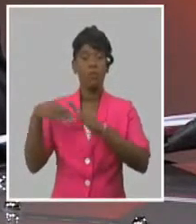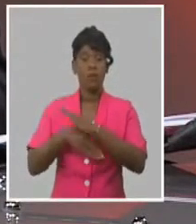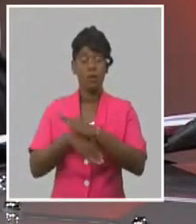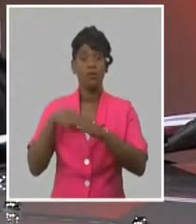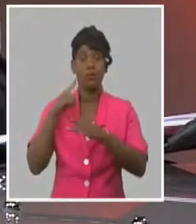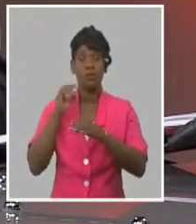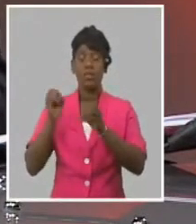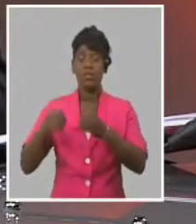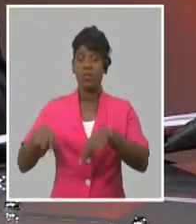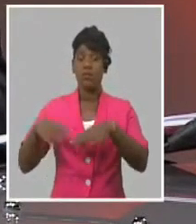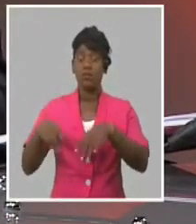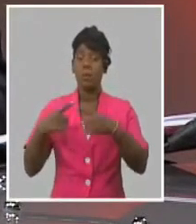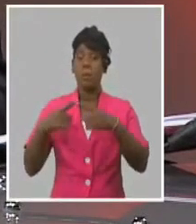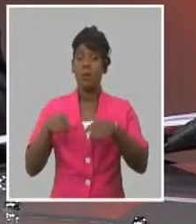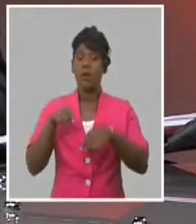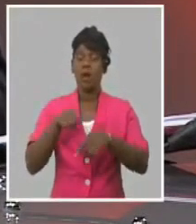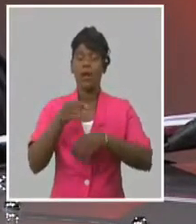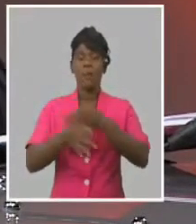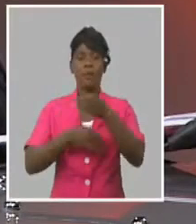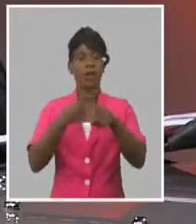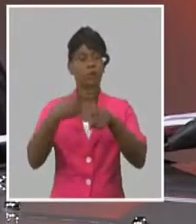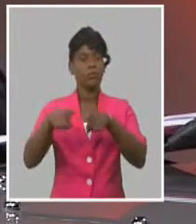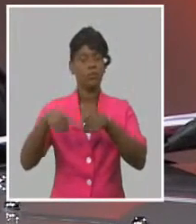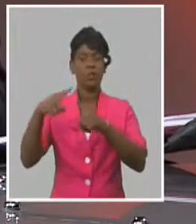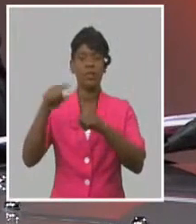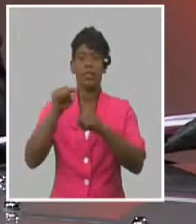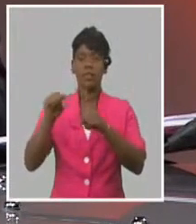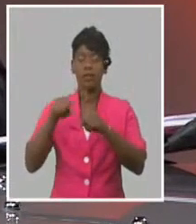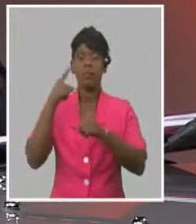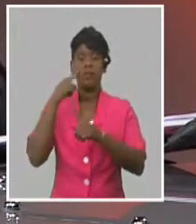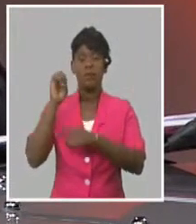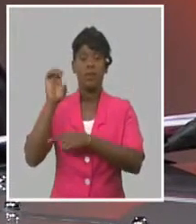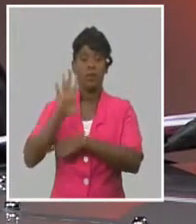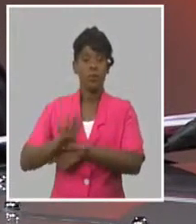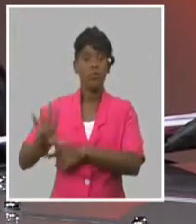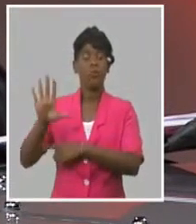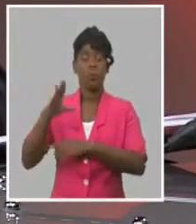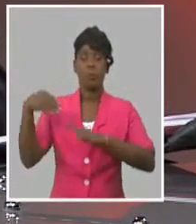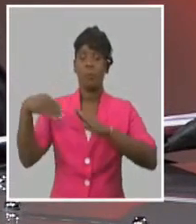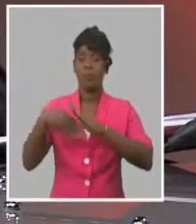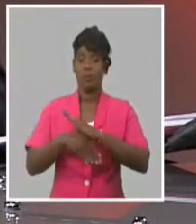8,1%, que será la cifra más profunda a la que ha caído la economía